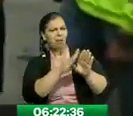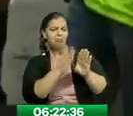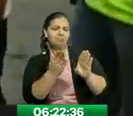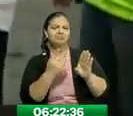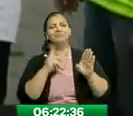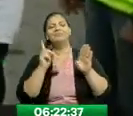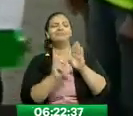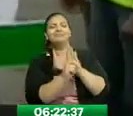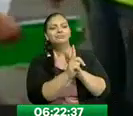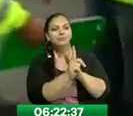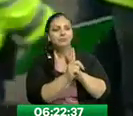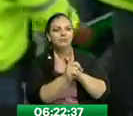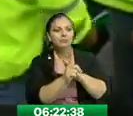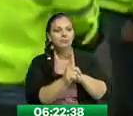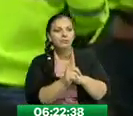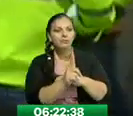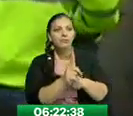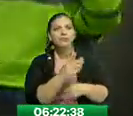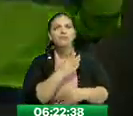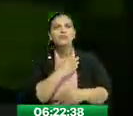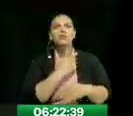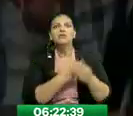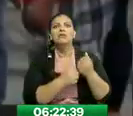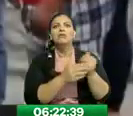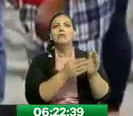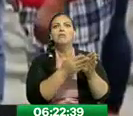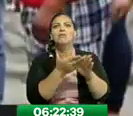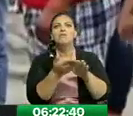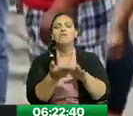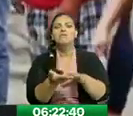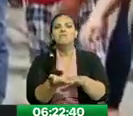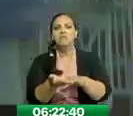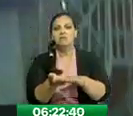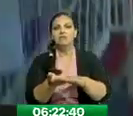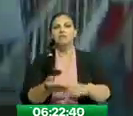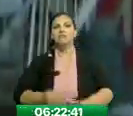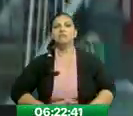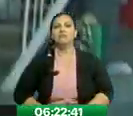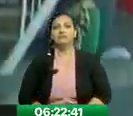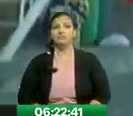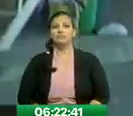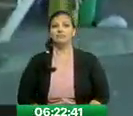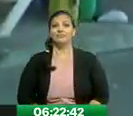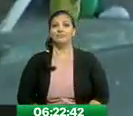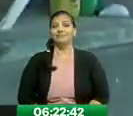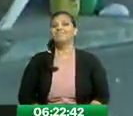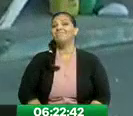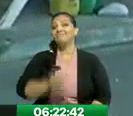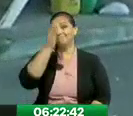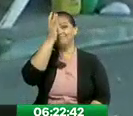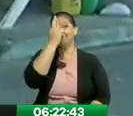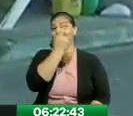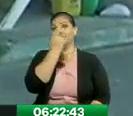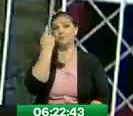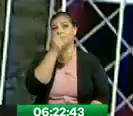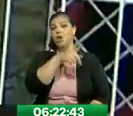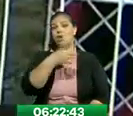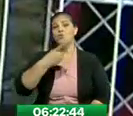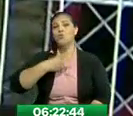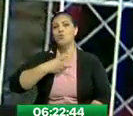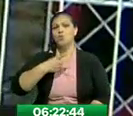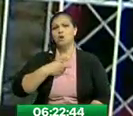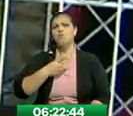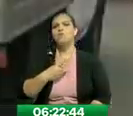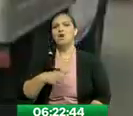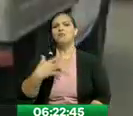la justicia actuó. El dueño del establecimiento en donde atendían a varios jóvenes adictos a las drogas fue sentenciado a más de